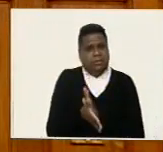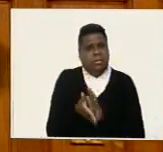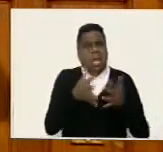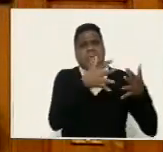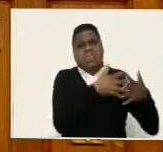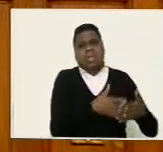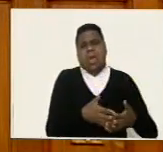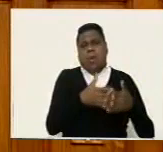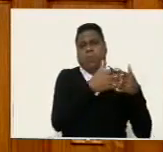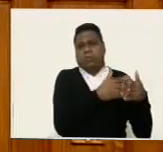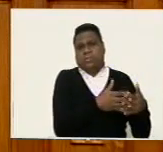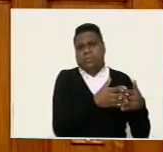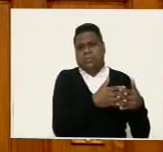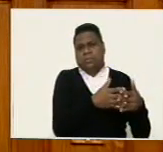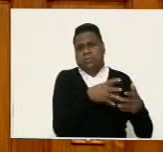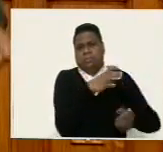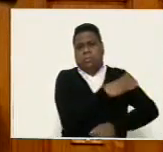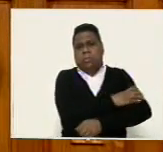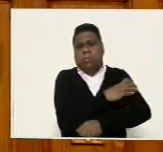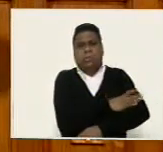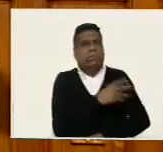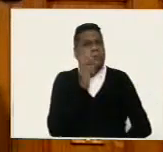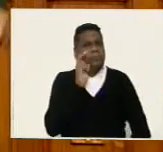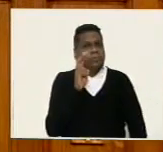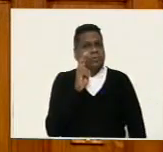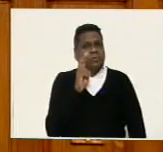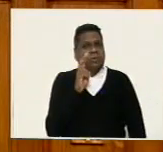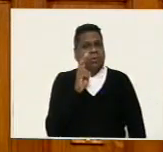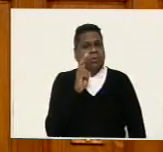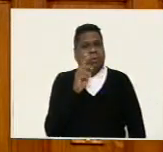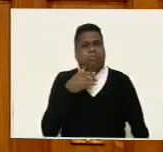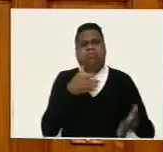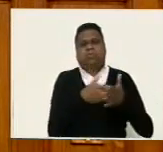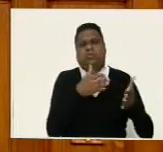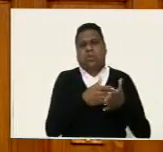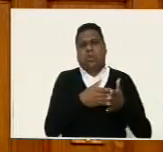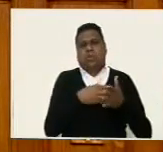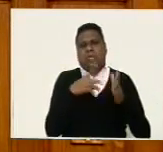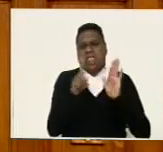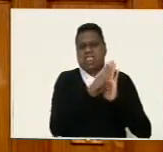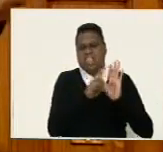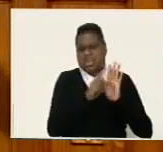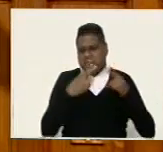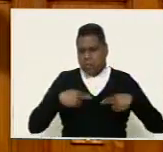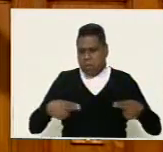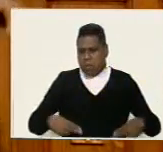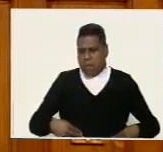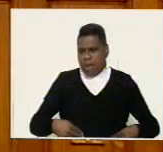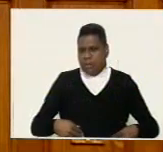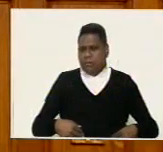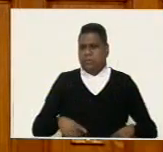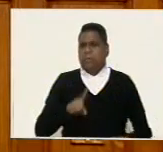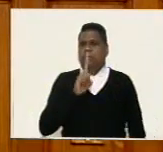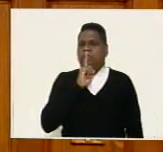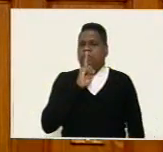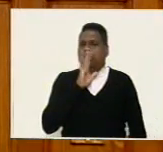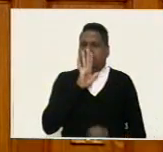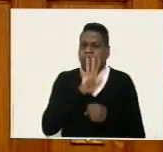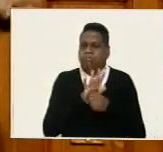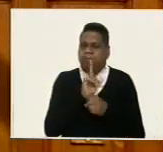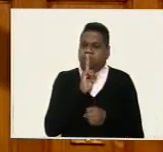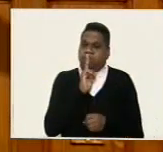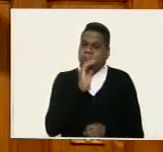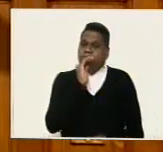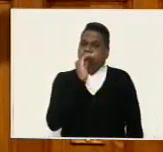y la derecha violan los derechos humanos hasta decir ya. Pero ahí se quedan callados ellos, porque